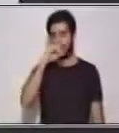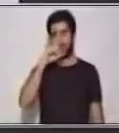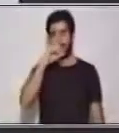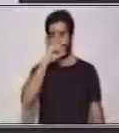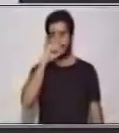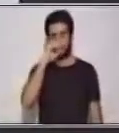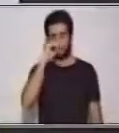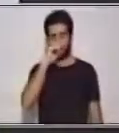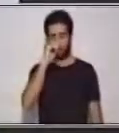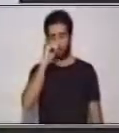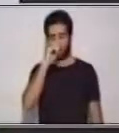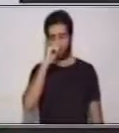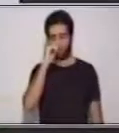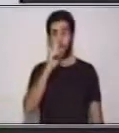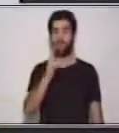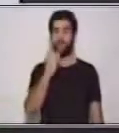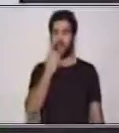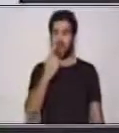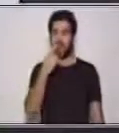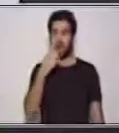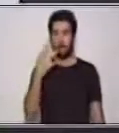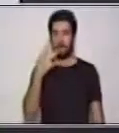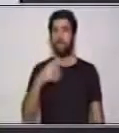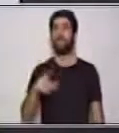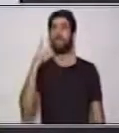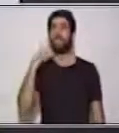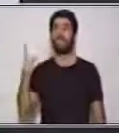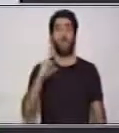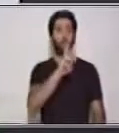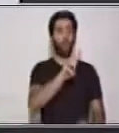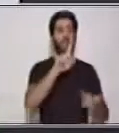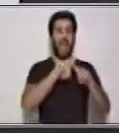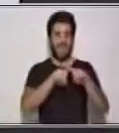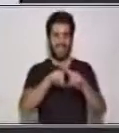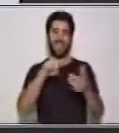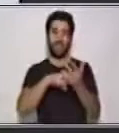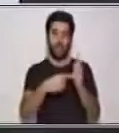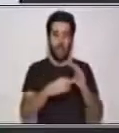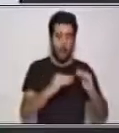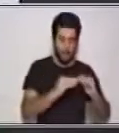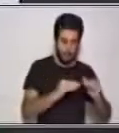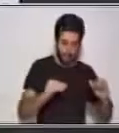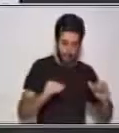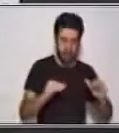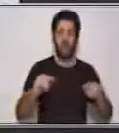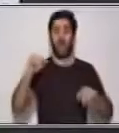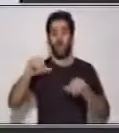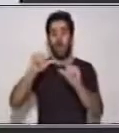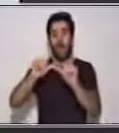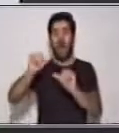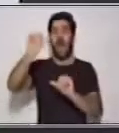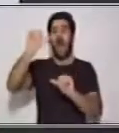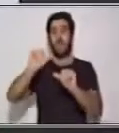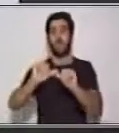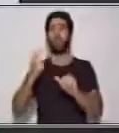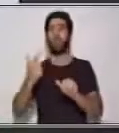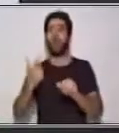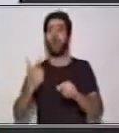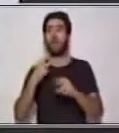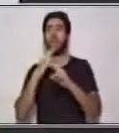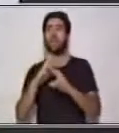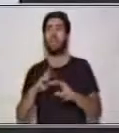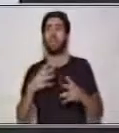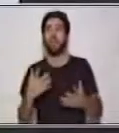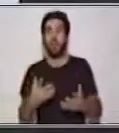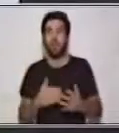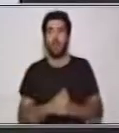2X. Esa es nuestra base. Y la altura sería X más